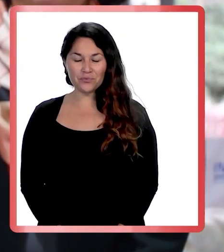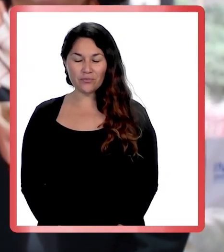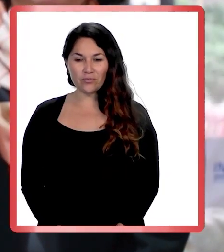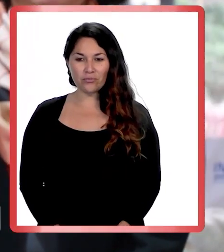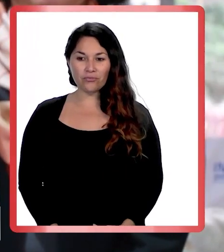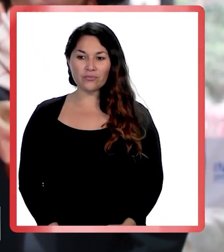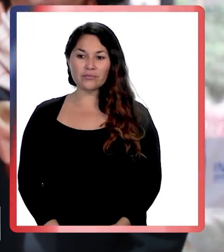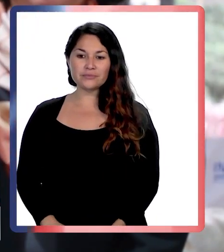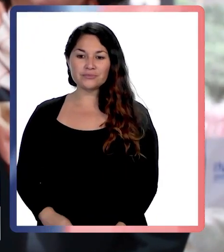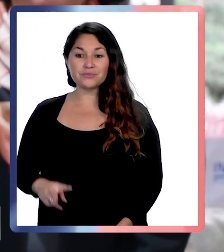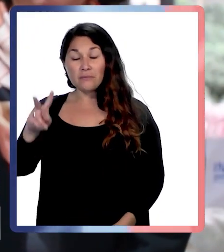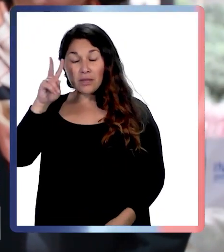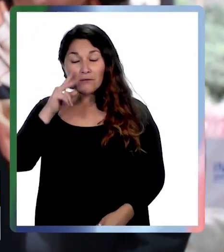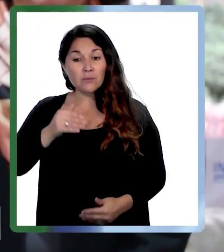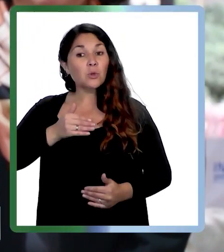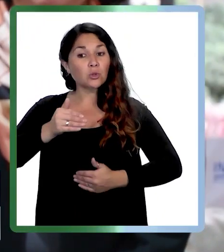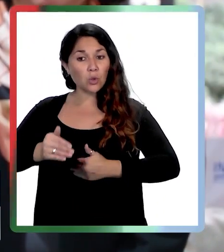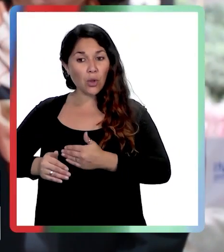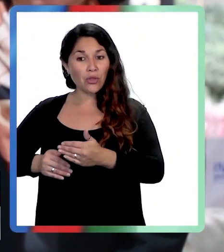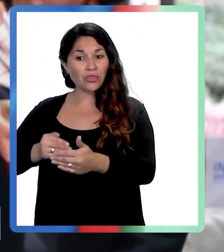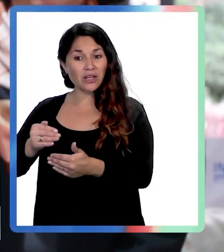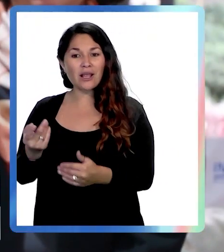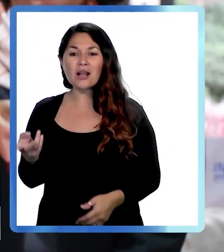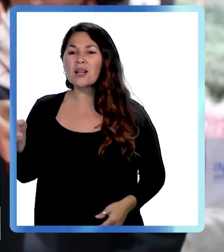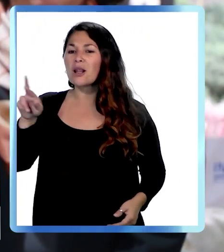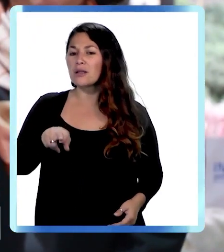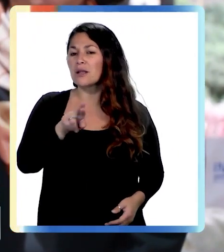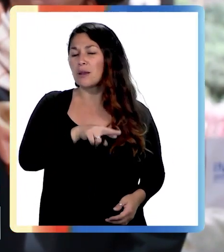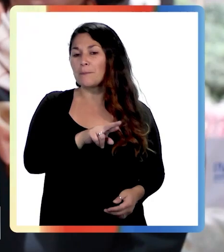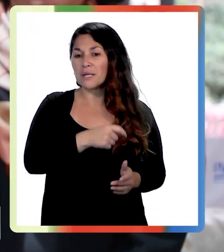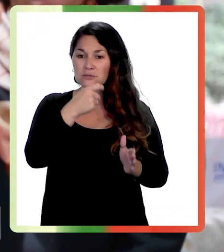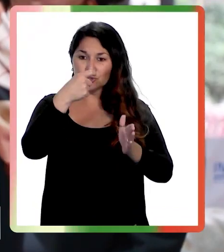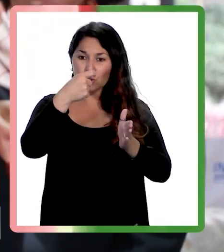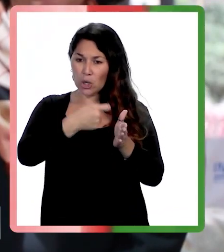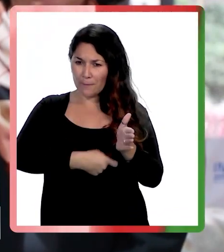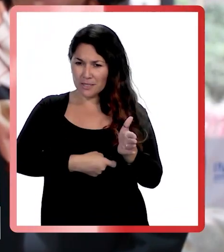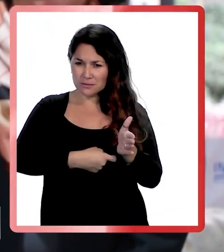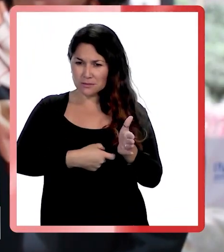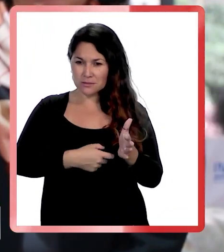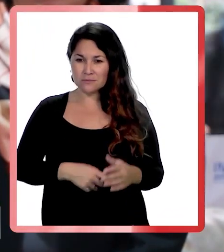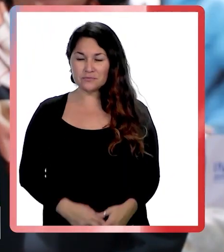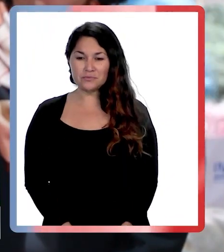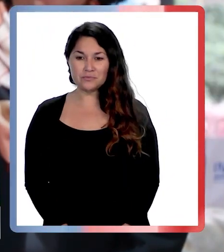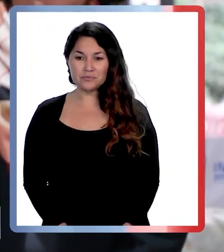mirando una tendencia que se va repitiendo mes a mes, por lo tanto